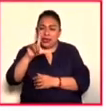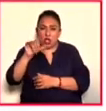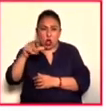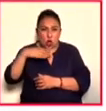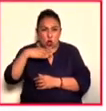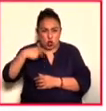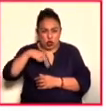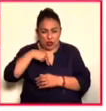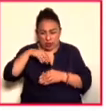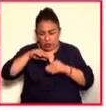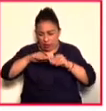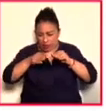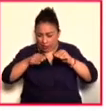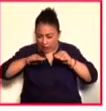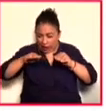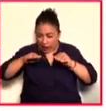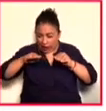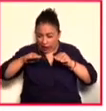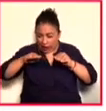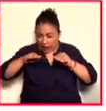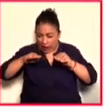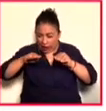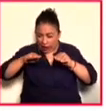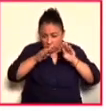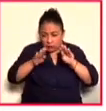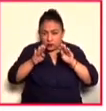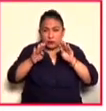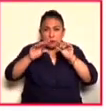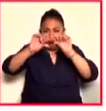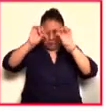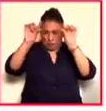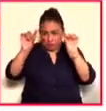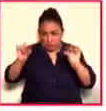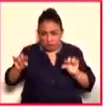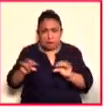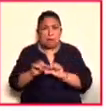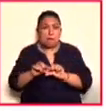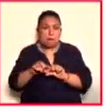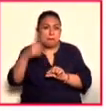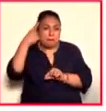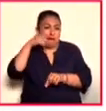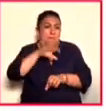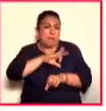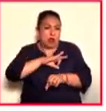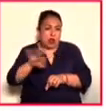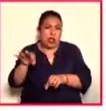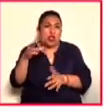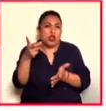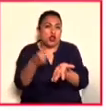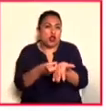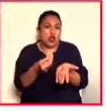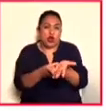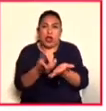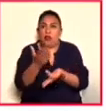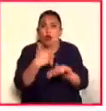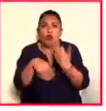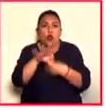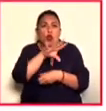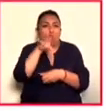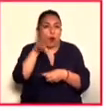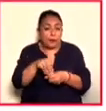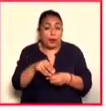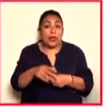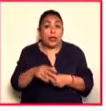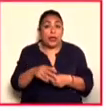de las partes más sanas, y con esos moldes sacamos unos positivos con un material que nos permitió luego dorar toda la parte que faltaba.